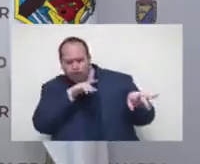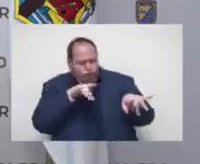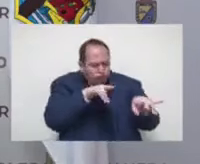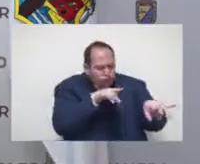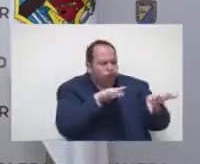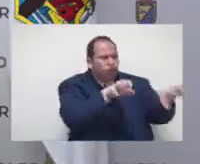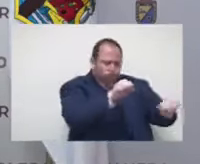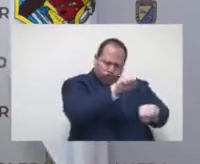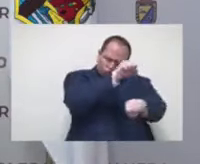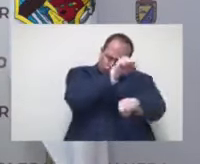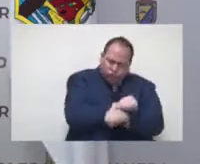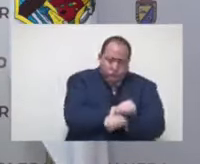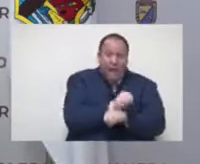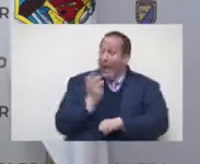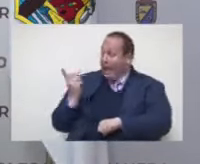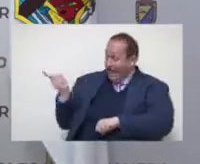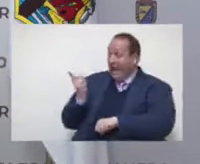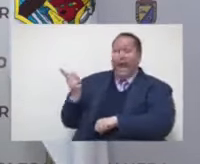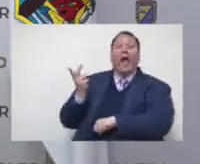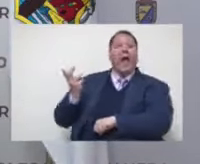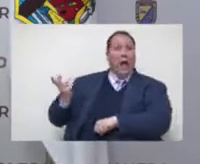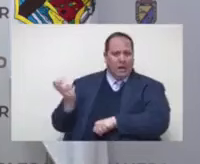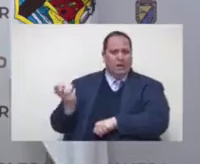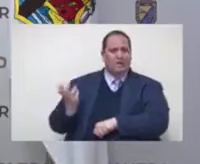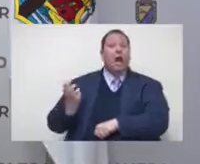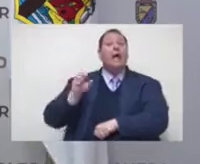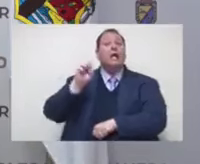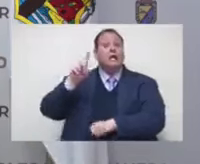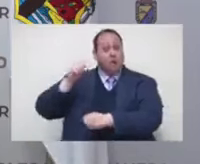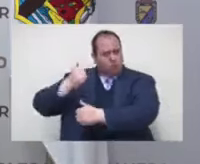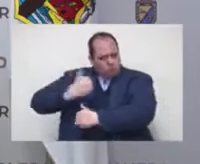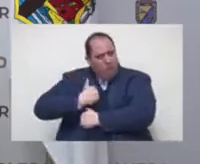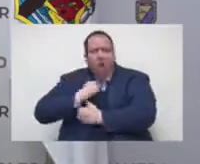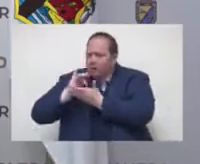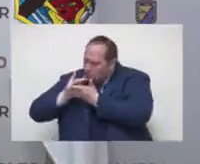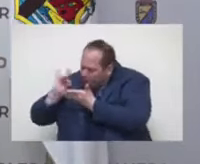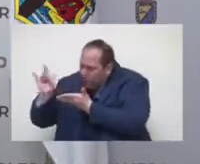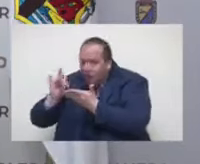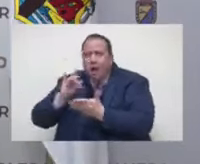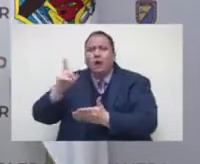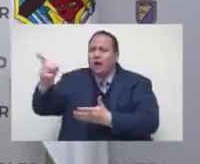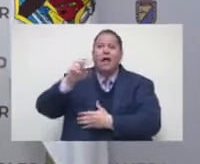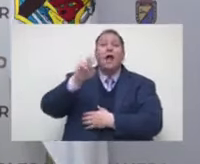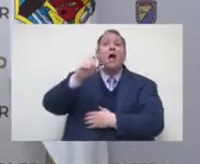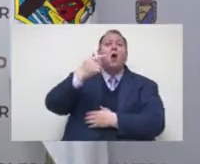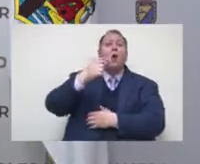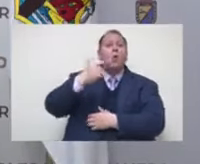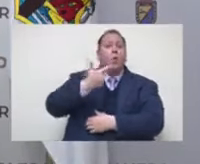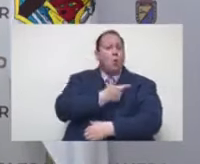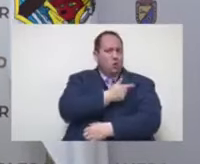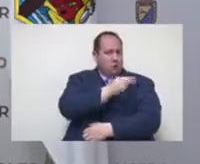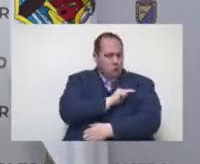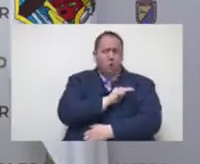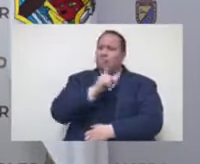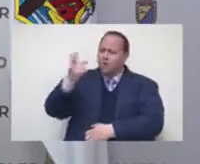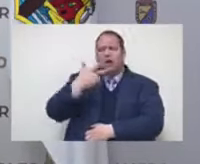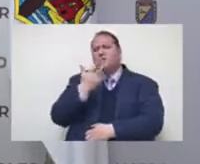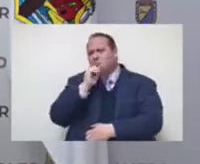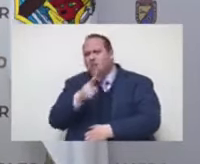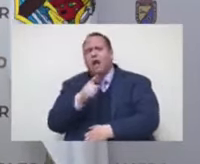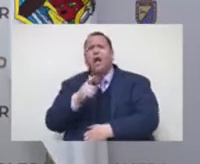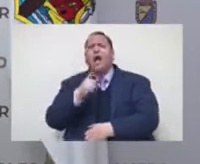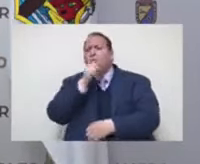Fuerza Estatal de Seguridad Ciudadana, a los elementos de la Sedena, a los elementos de la Guardia Nacional, a los elementos de la Secretaría de Marina, a todos